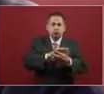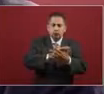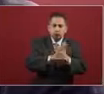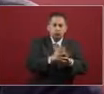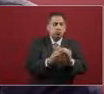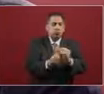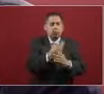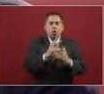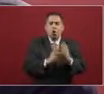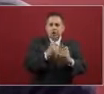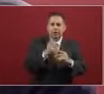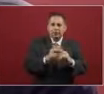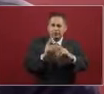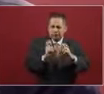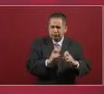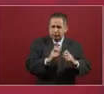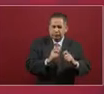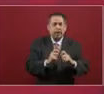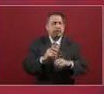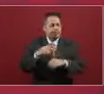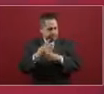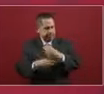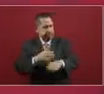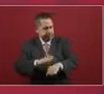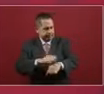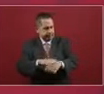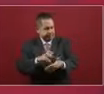es la primera exposición.